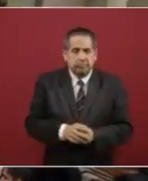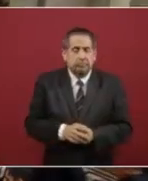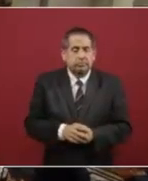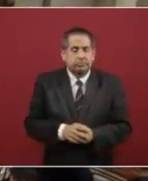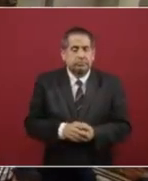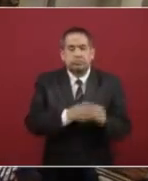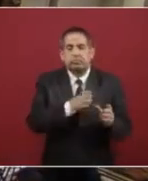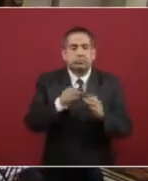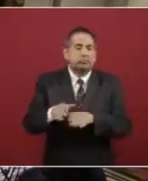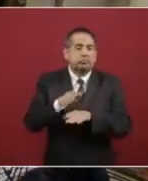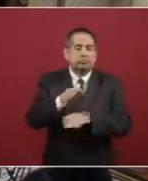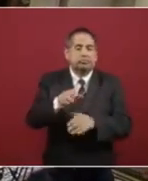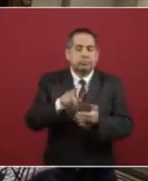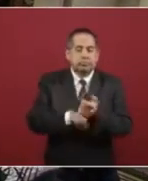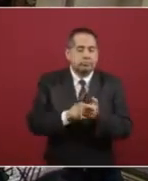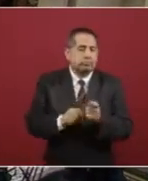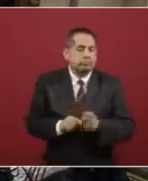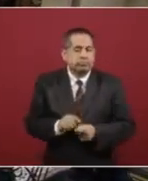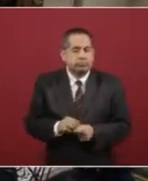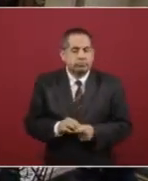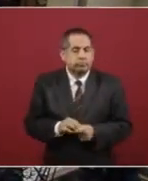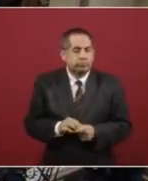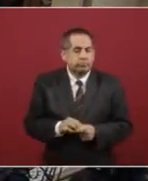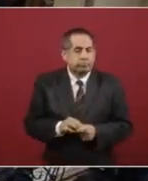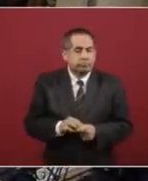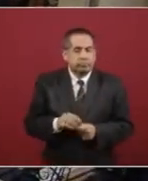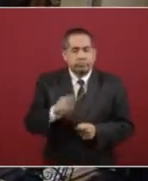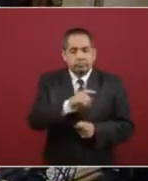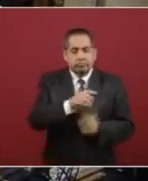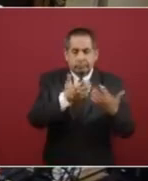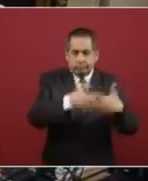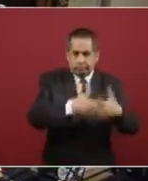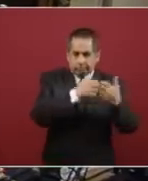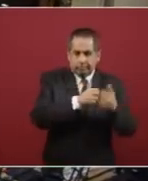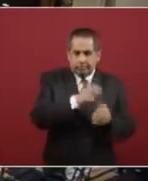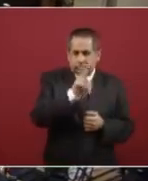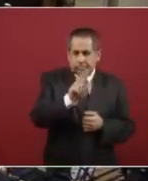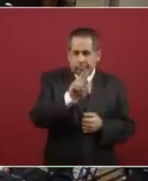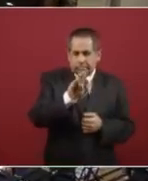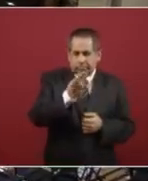En el caso de la refinería,